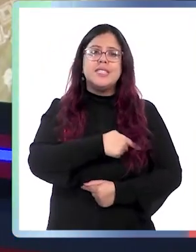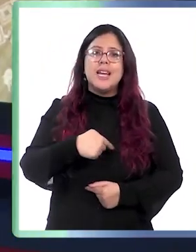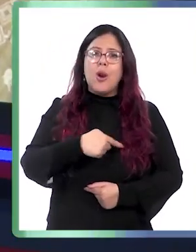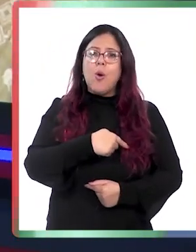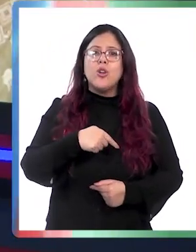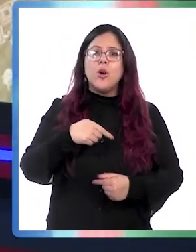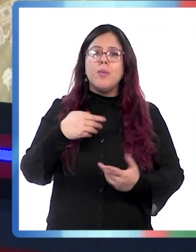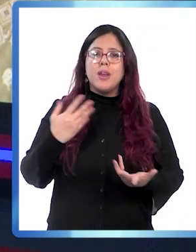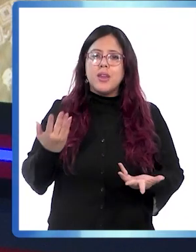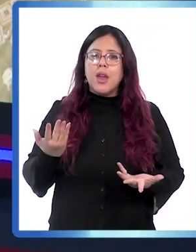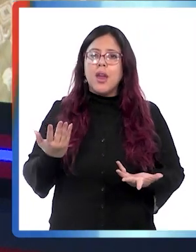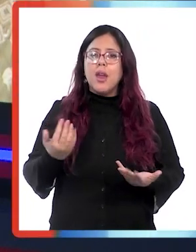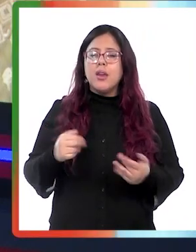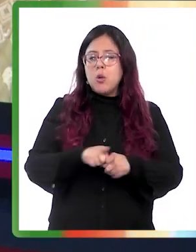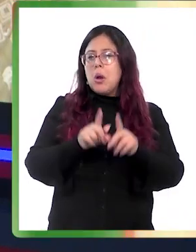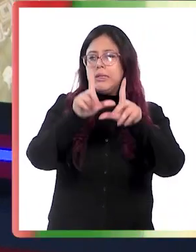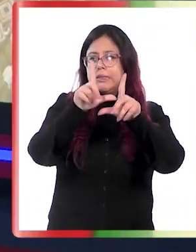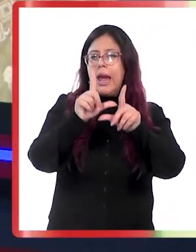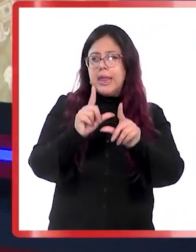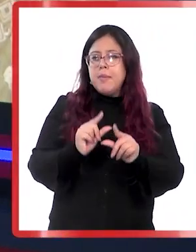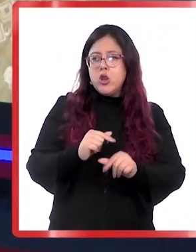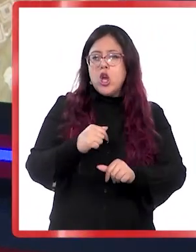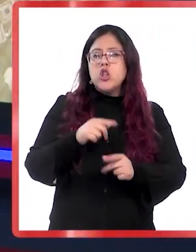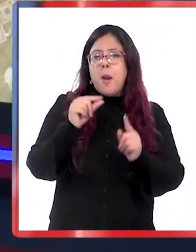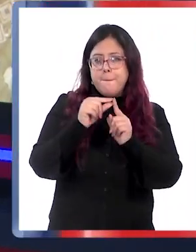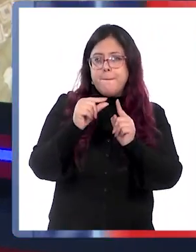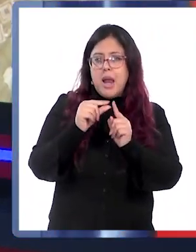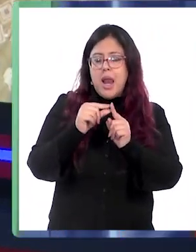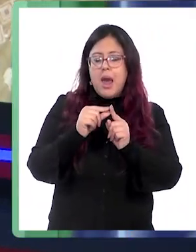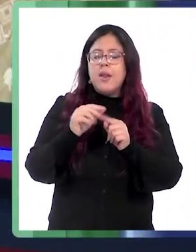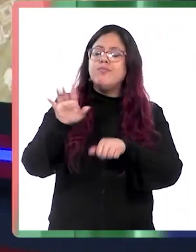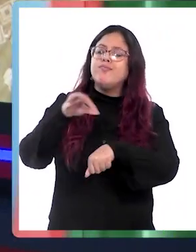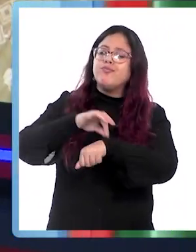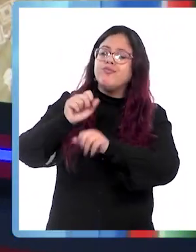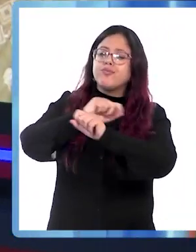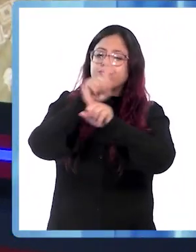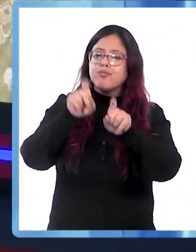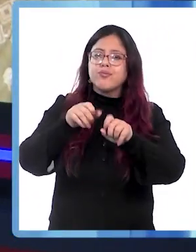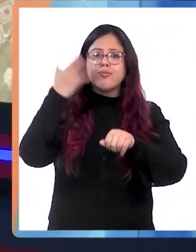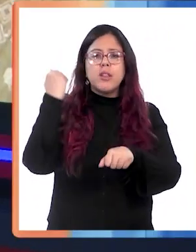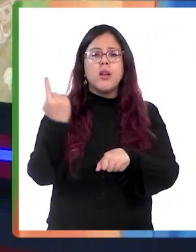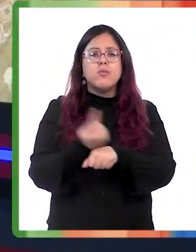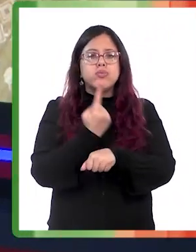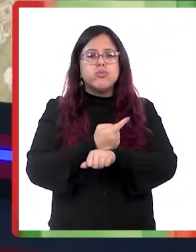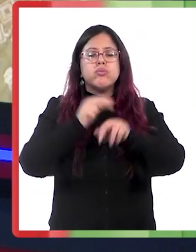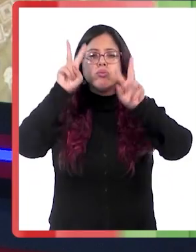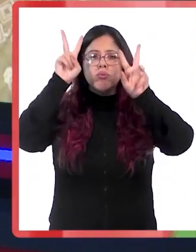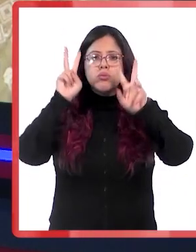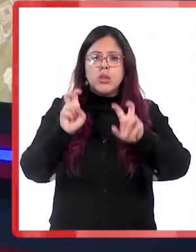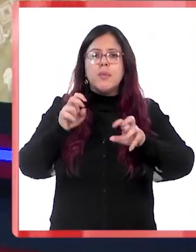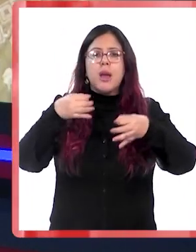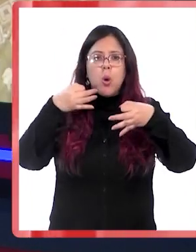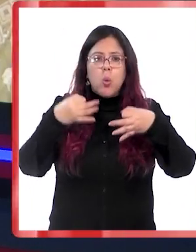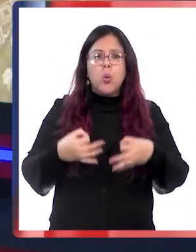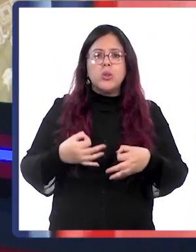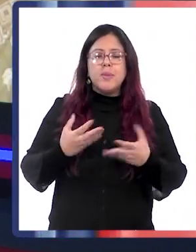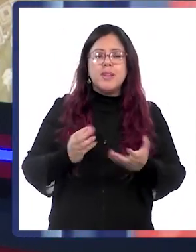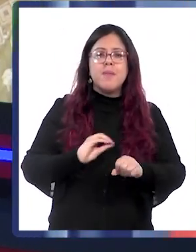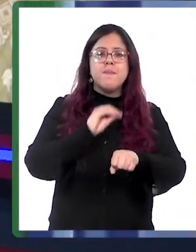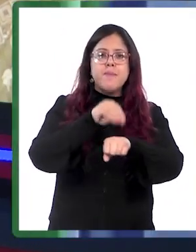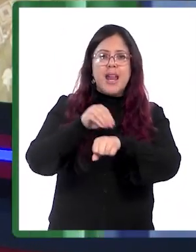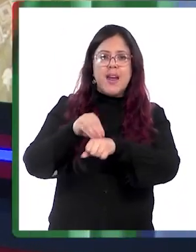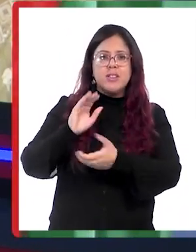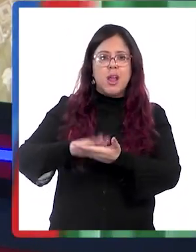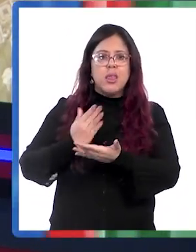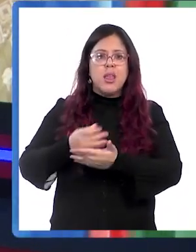estamos aplicando también. Doctora, preguntarle, estábamos hablando sobre los criterios para establecer la alerta